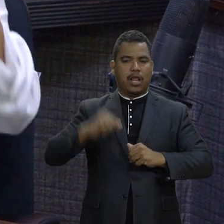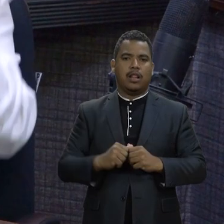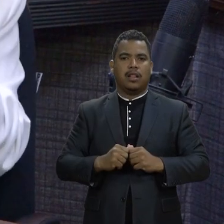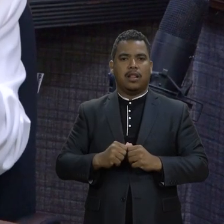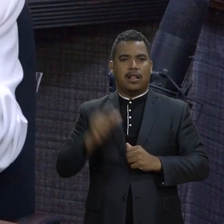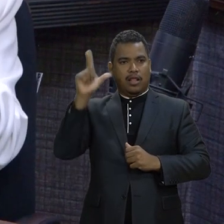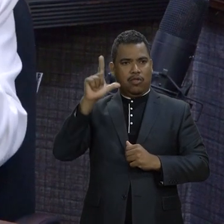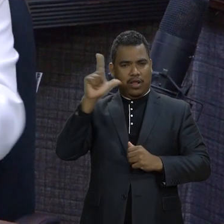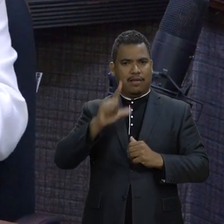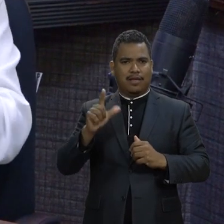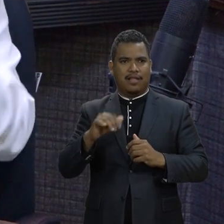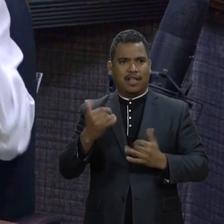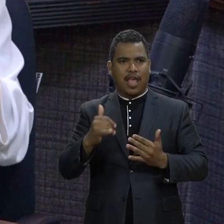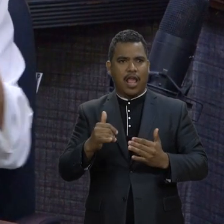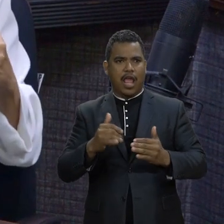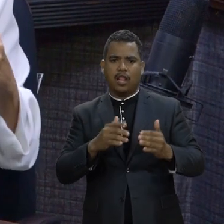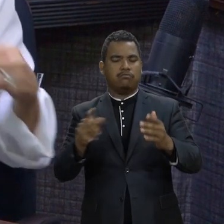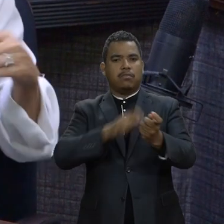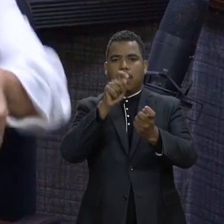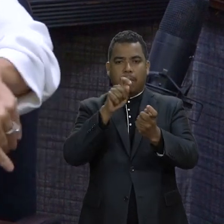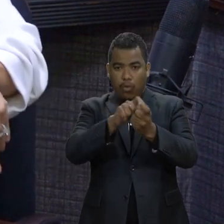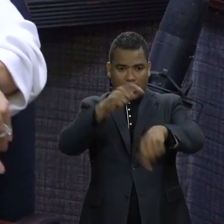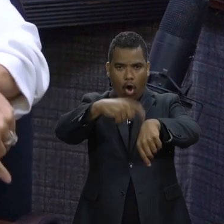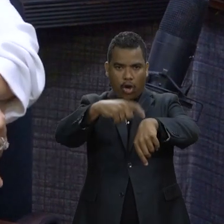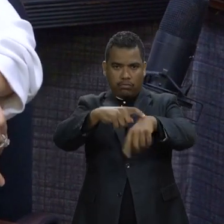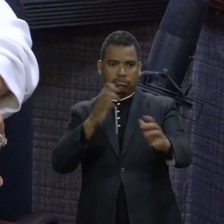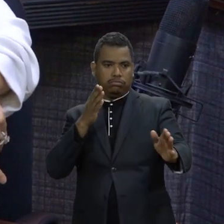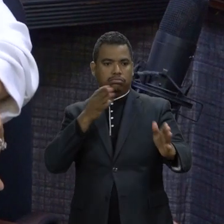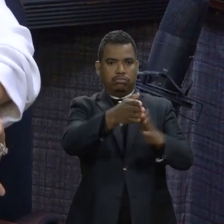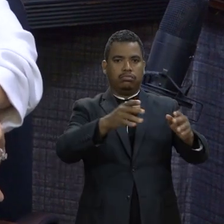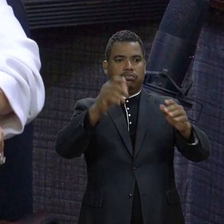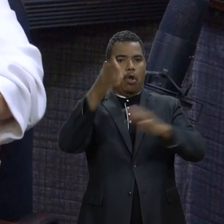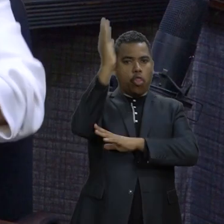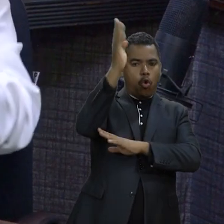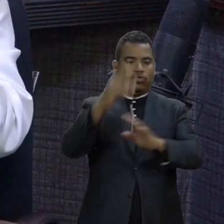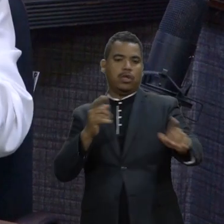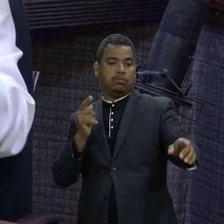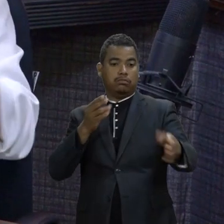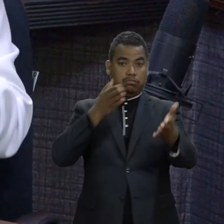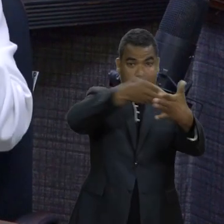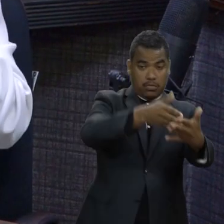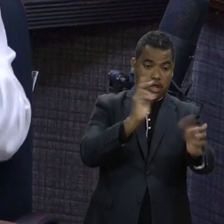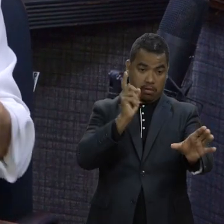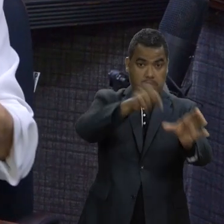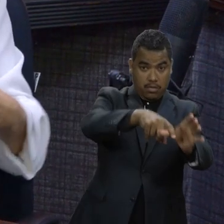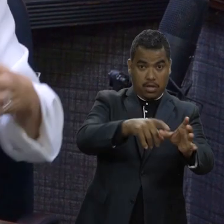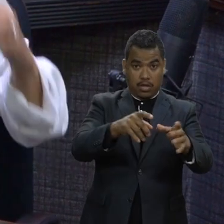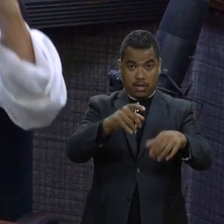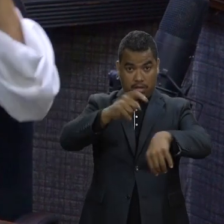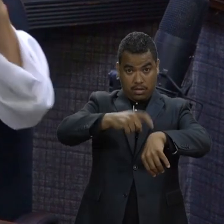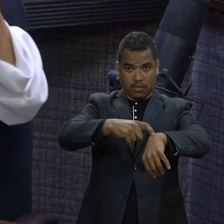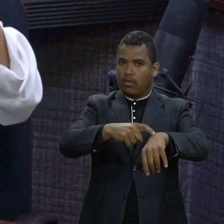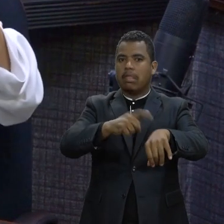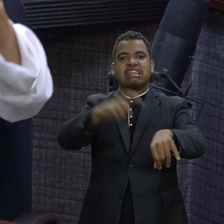porque llegaba antes. Y tú veías a todo el mundo, hay que llegar temprano, porque el presidente llega temprano. Tú sabes, o sea, ciertamente,